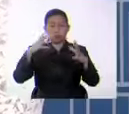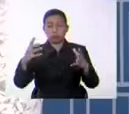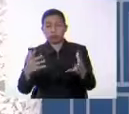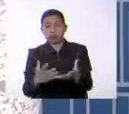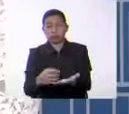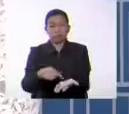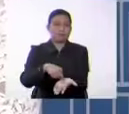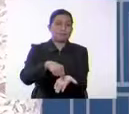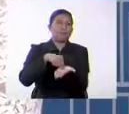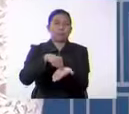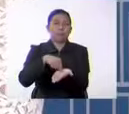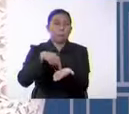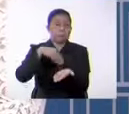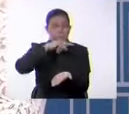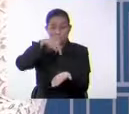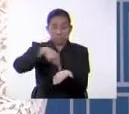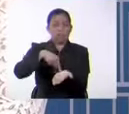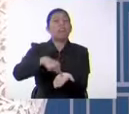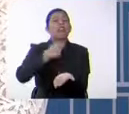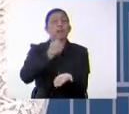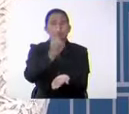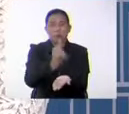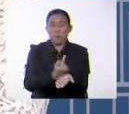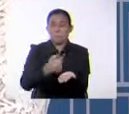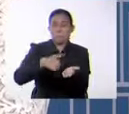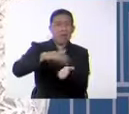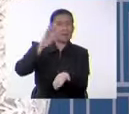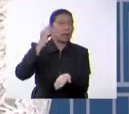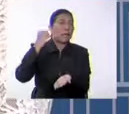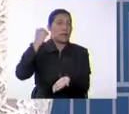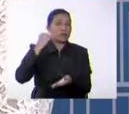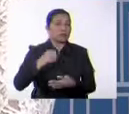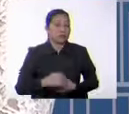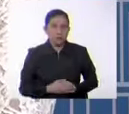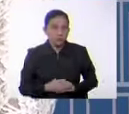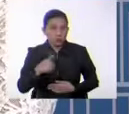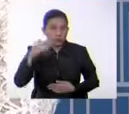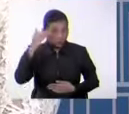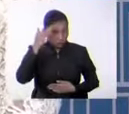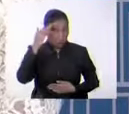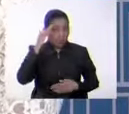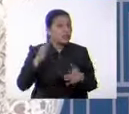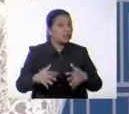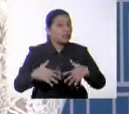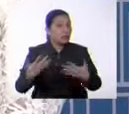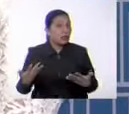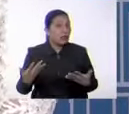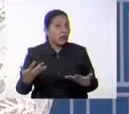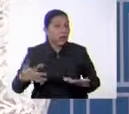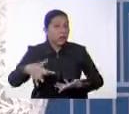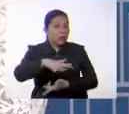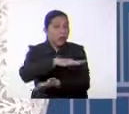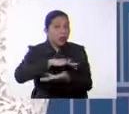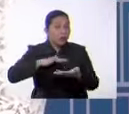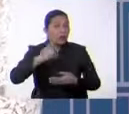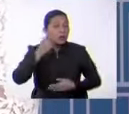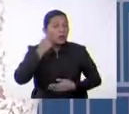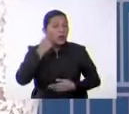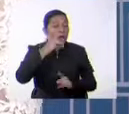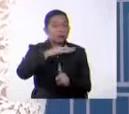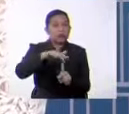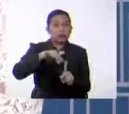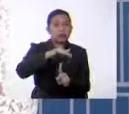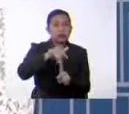de medio ambiente, que están colocando al ser humano no como el centro, sino como parte del sistema.